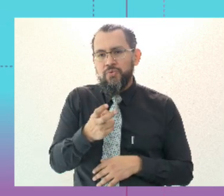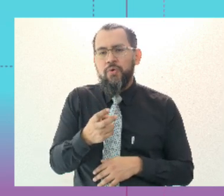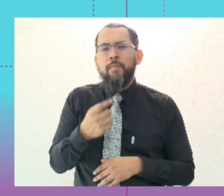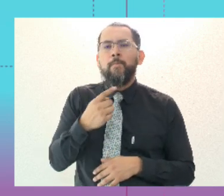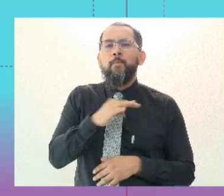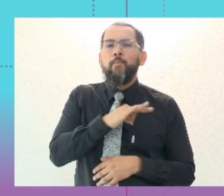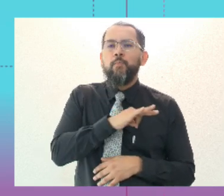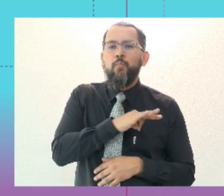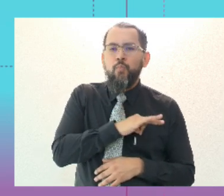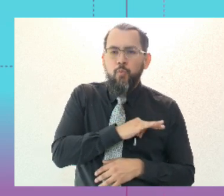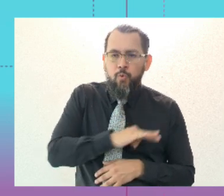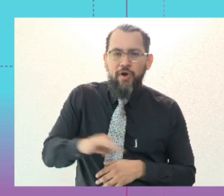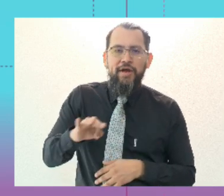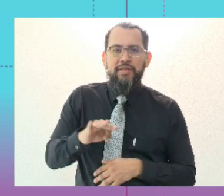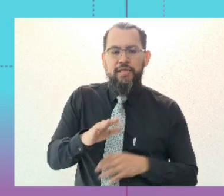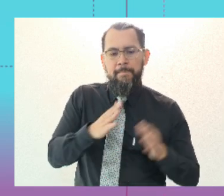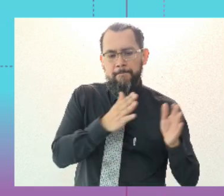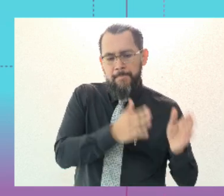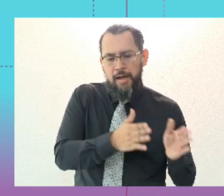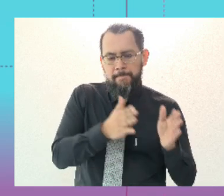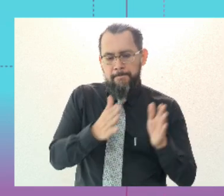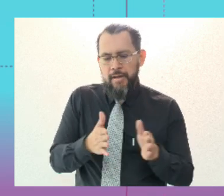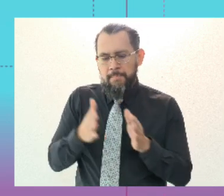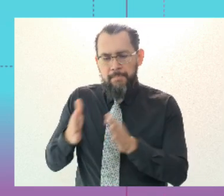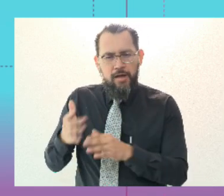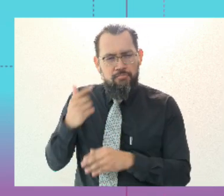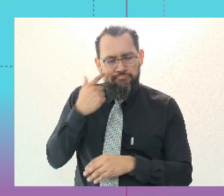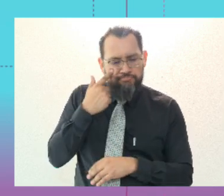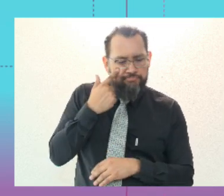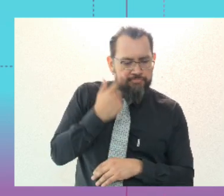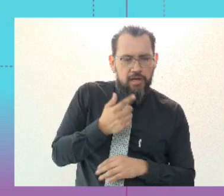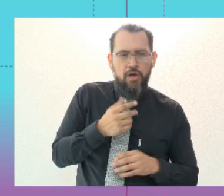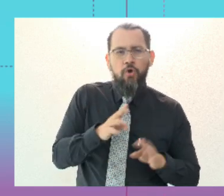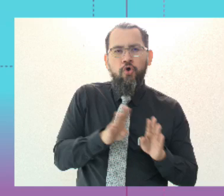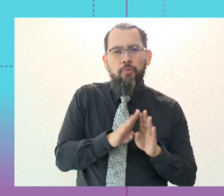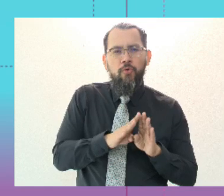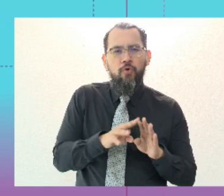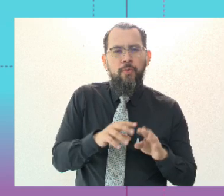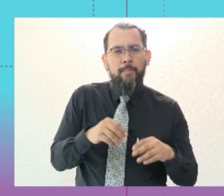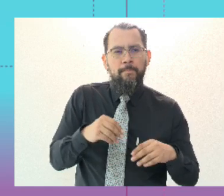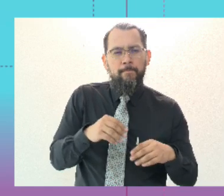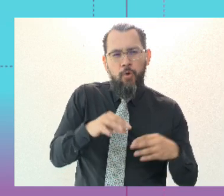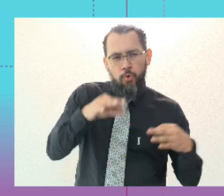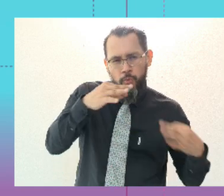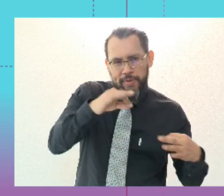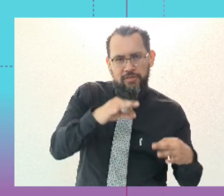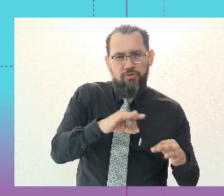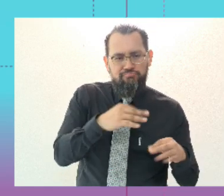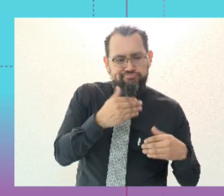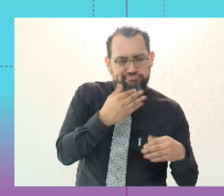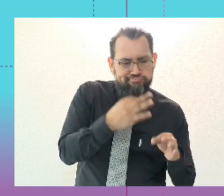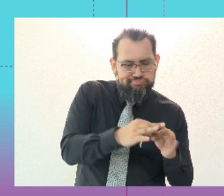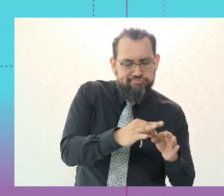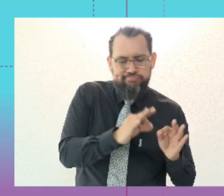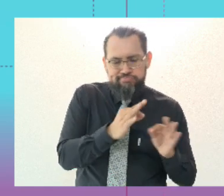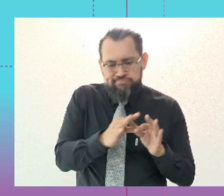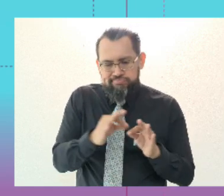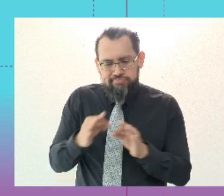pasar por las tres etapas del ciclo vital y poder atender todos